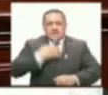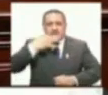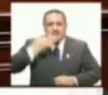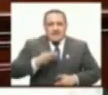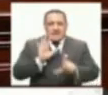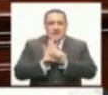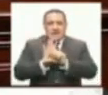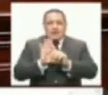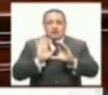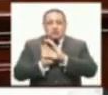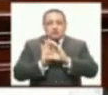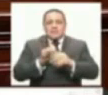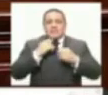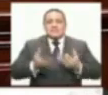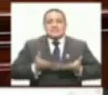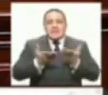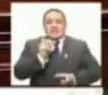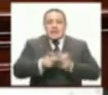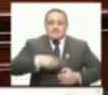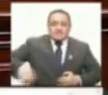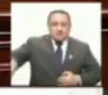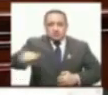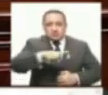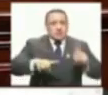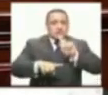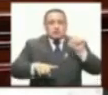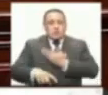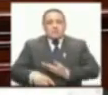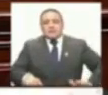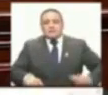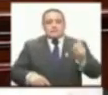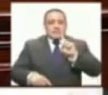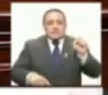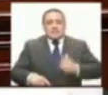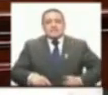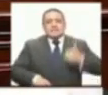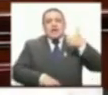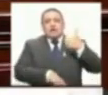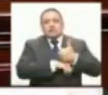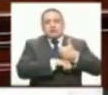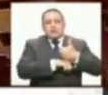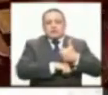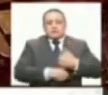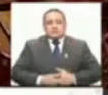originario emana del pueblo y no de los gobernantes ni de las autoridades.